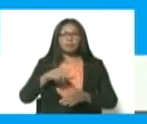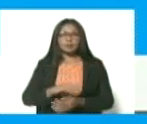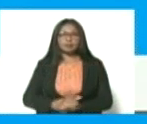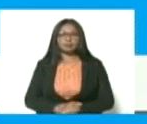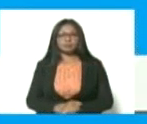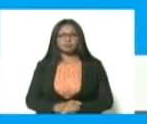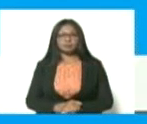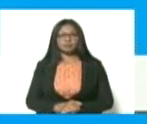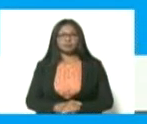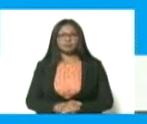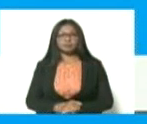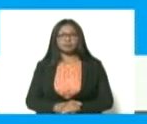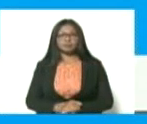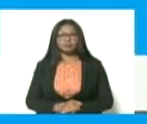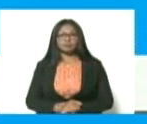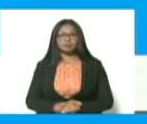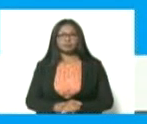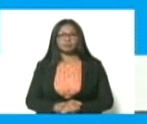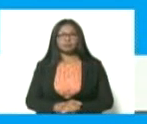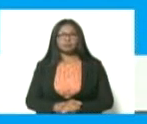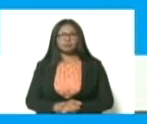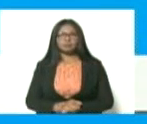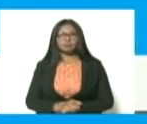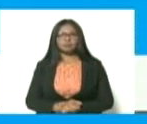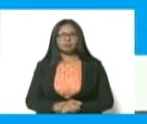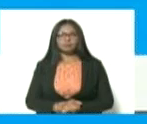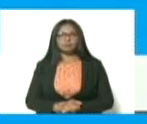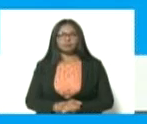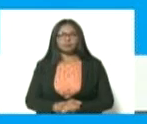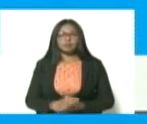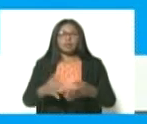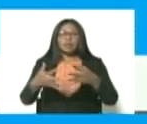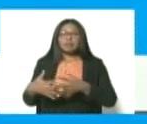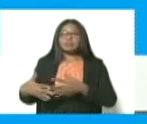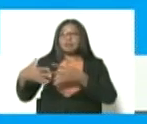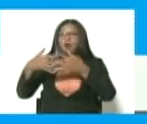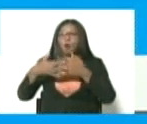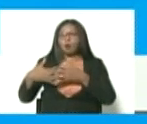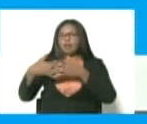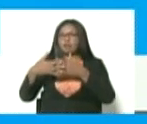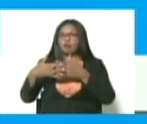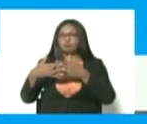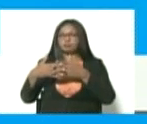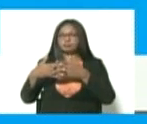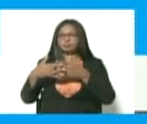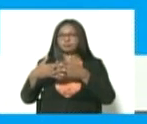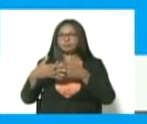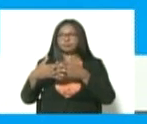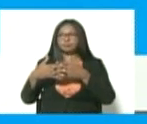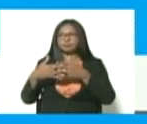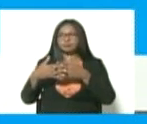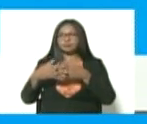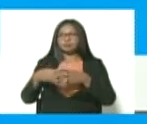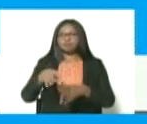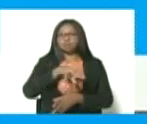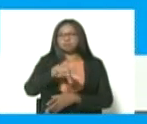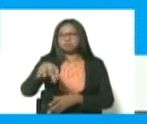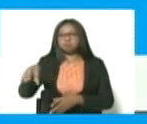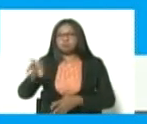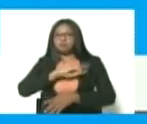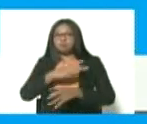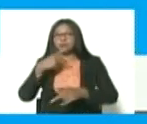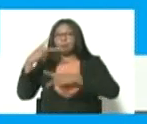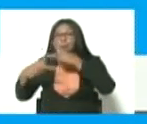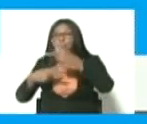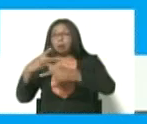llegar y que en Estados Unidos sus sectores de poder